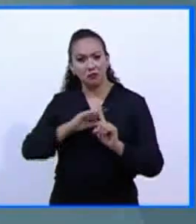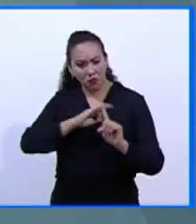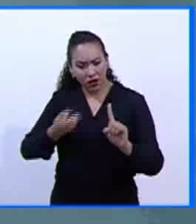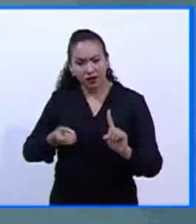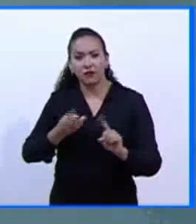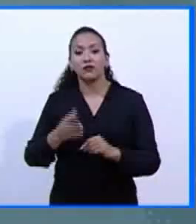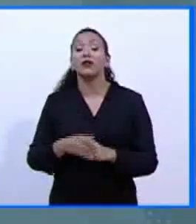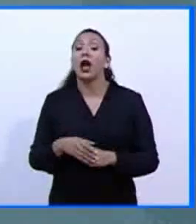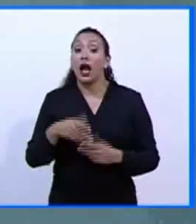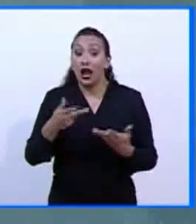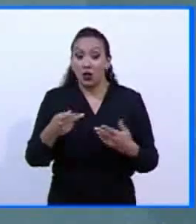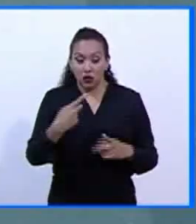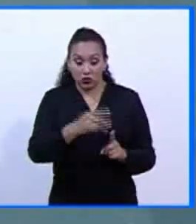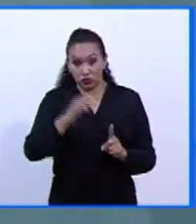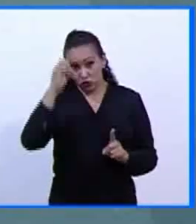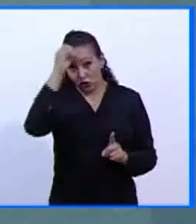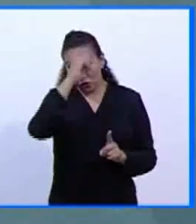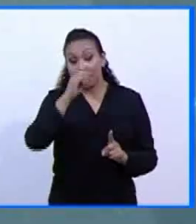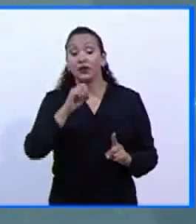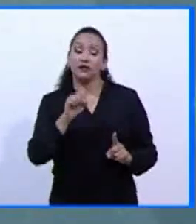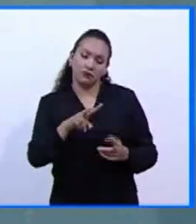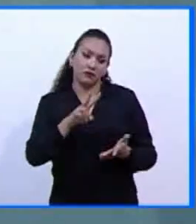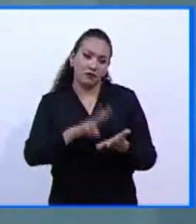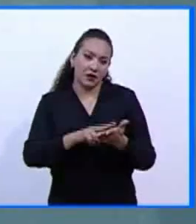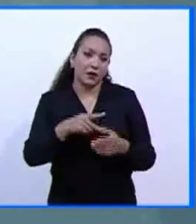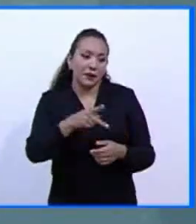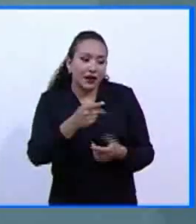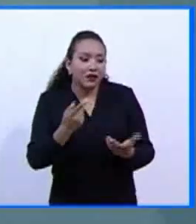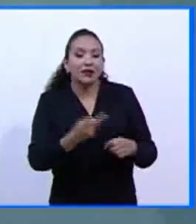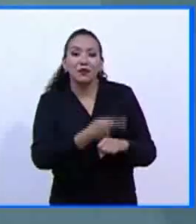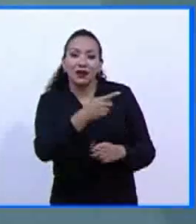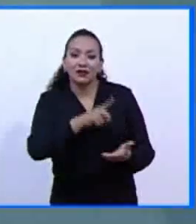litigio, sus intereses pueden verse afectados.